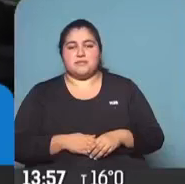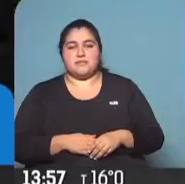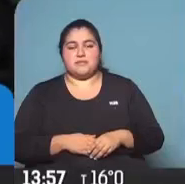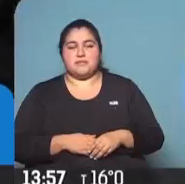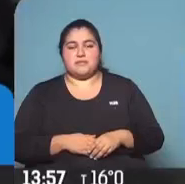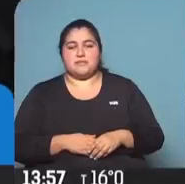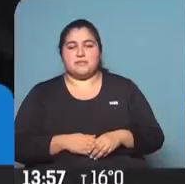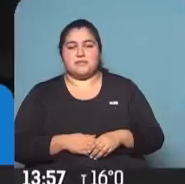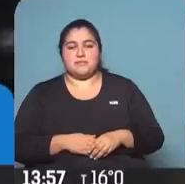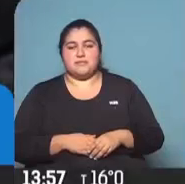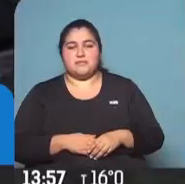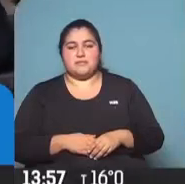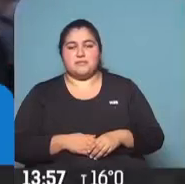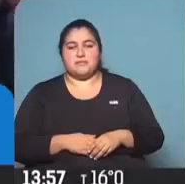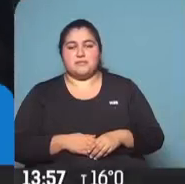e